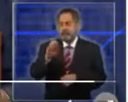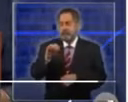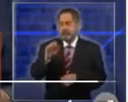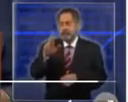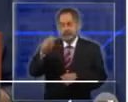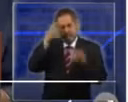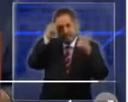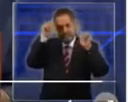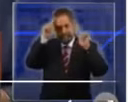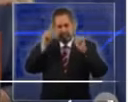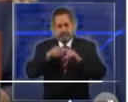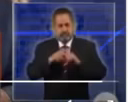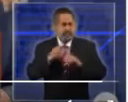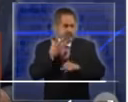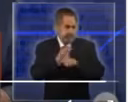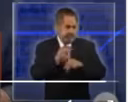Ya está reforzándose